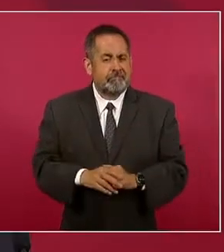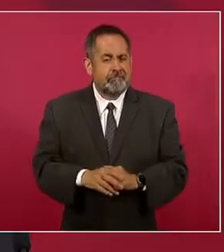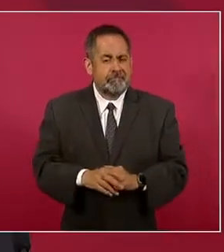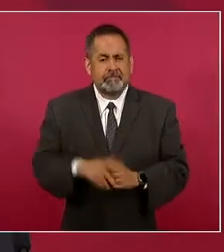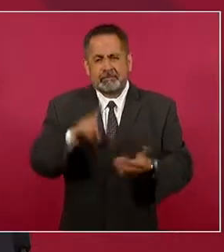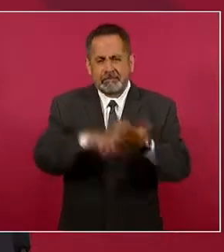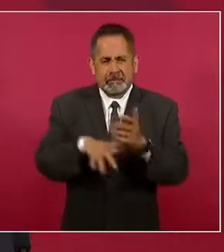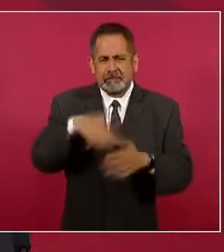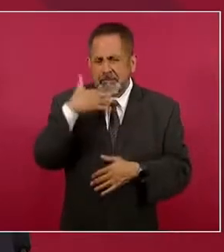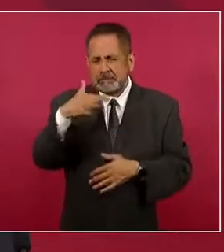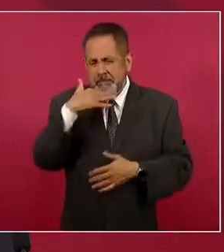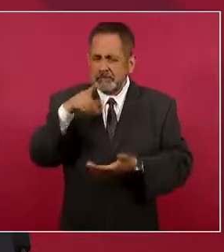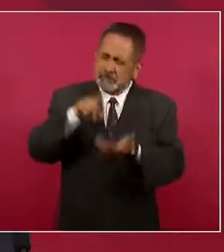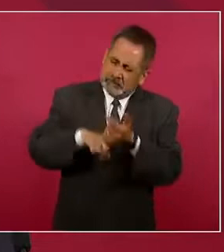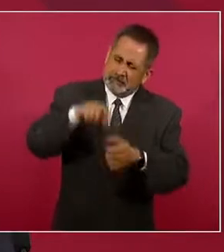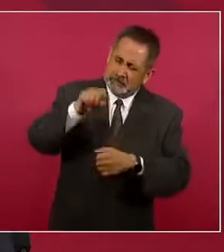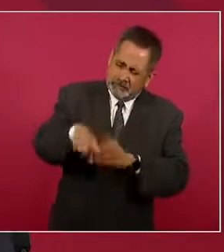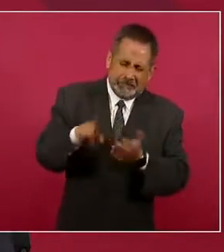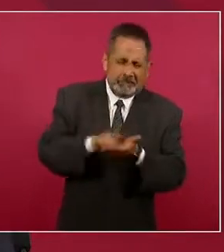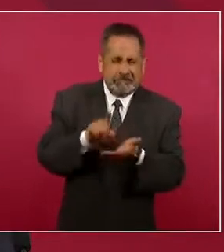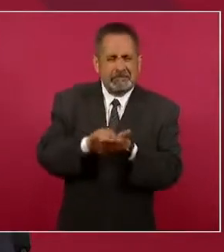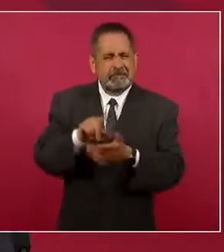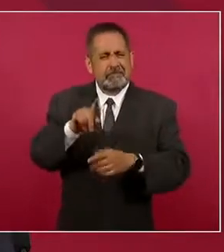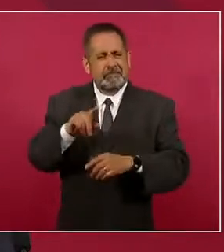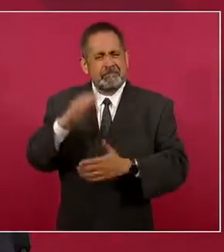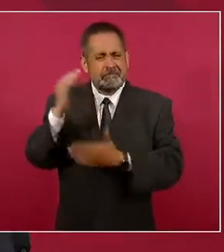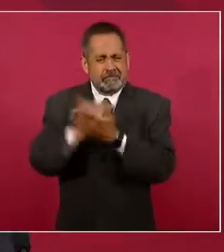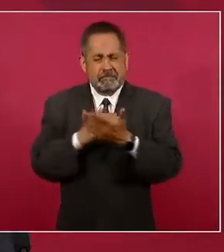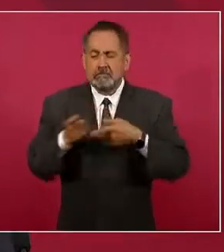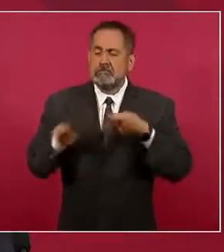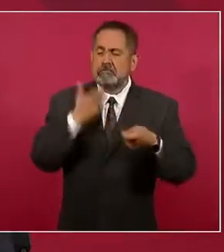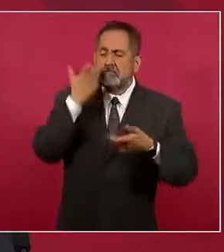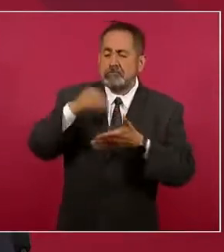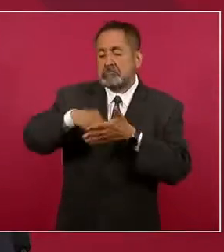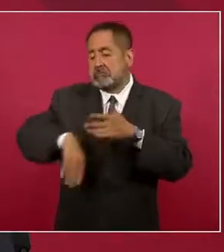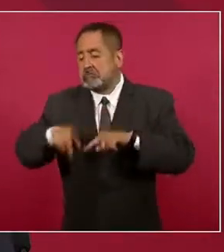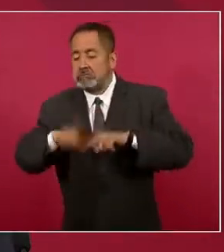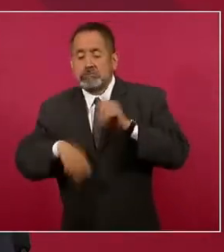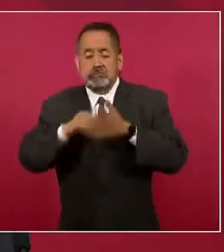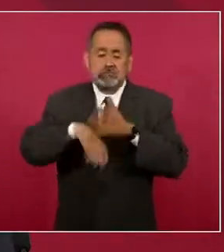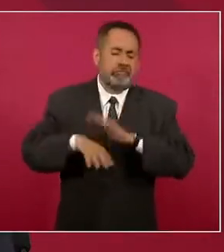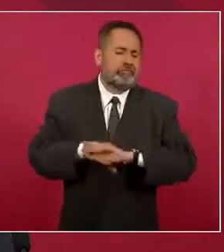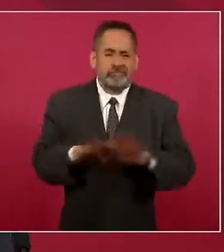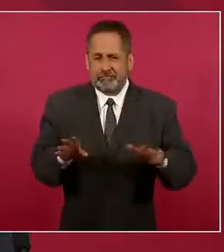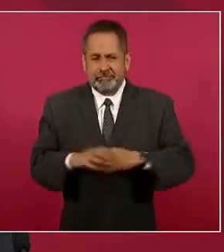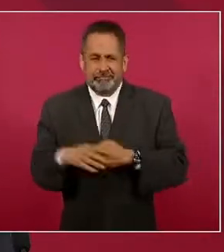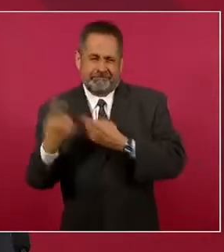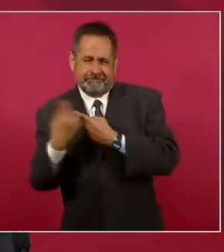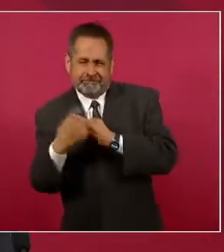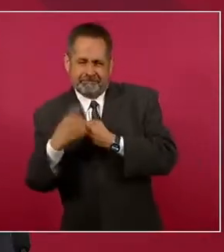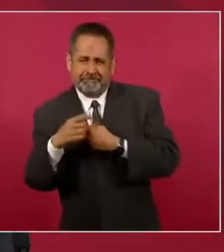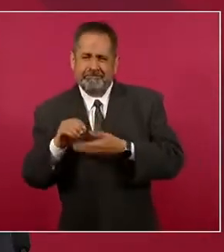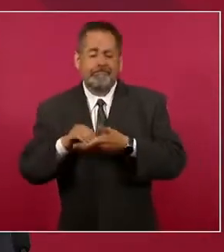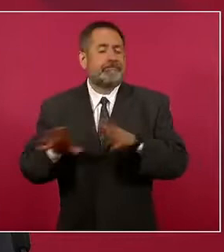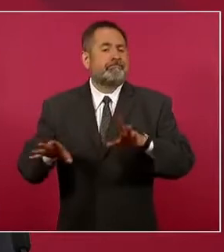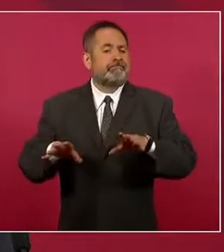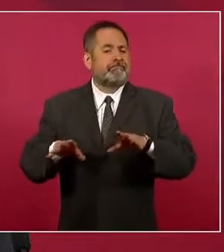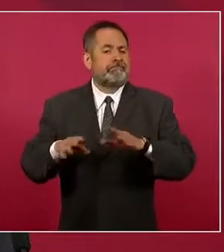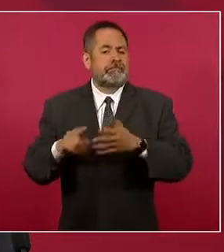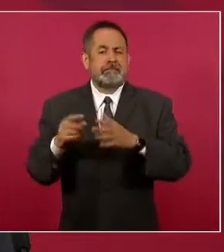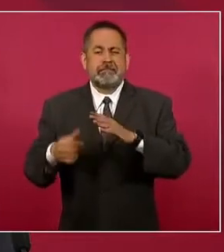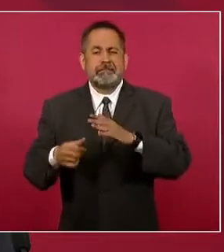la corrupción que hay ahí, de manipulación con bots, con robots,